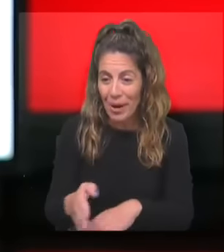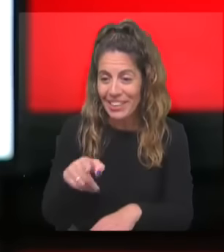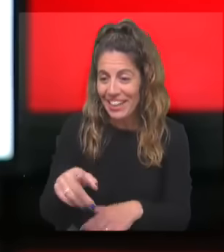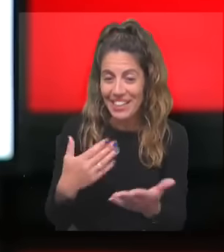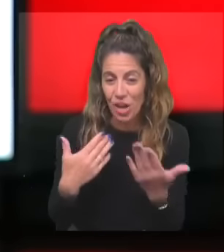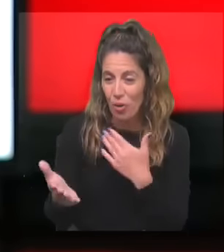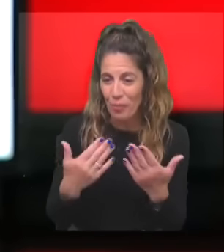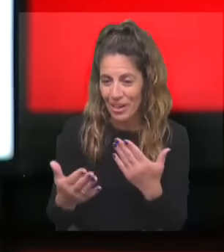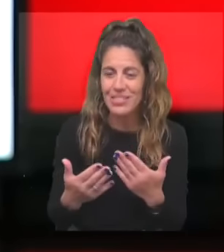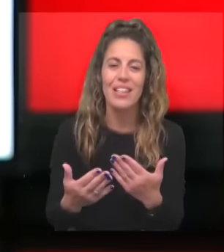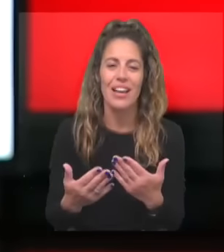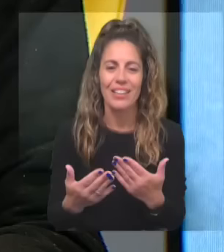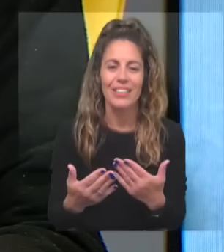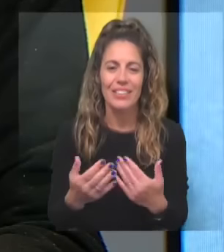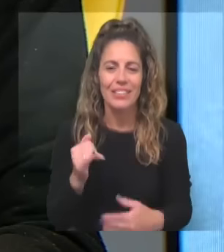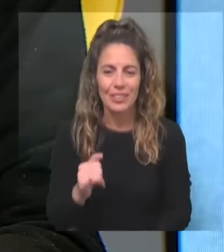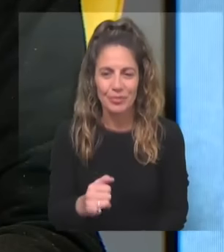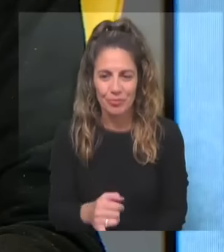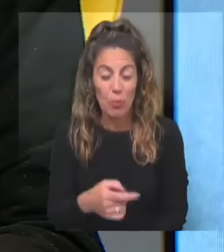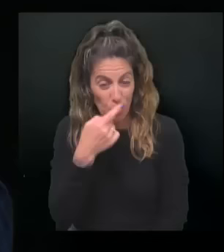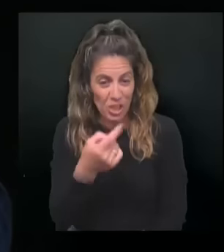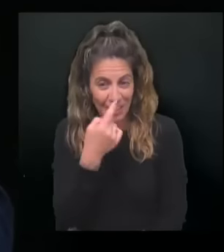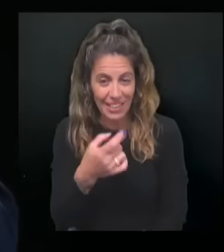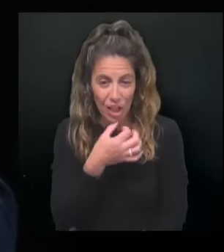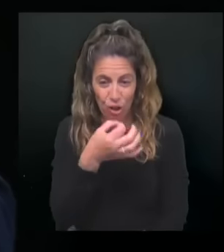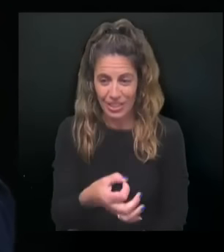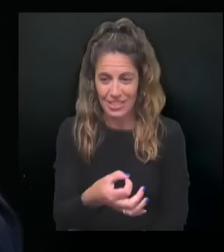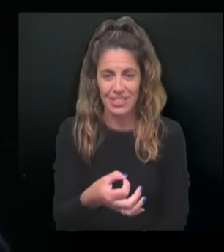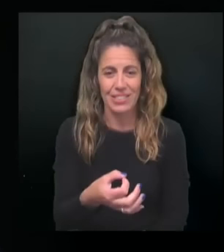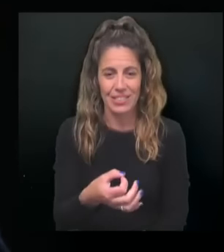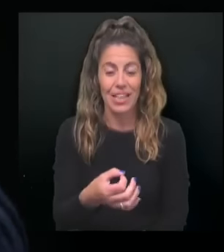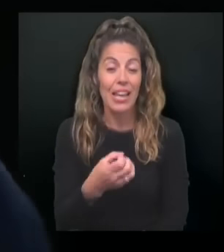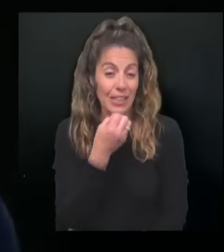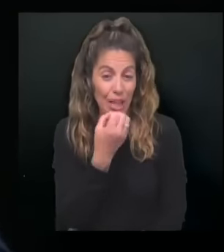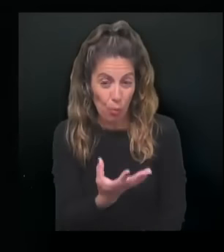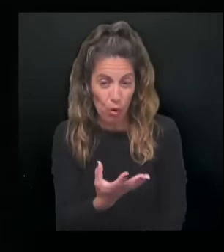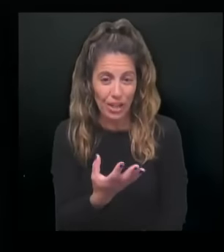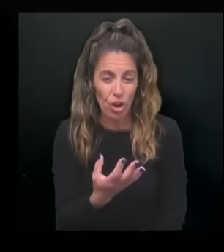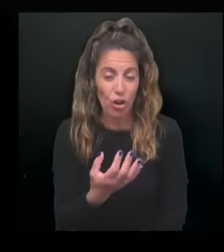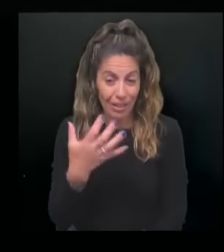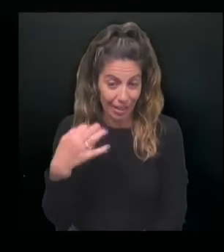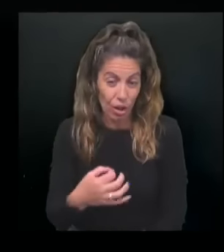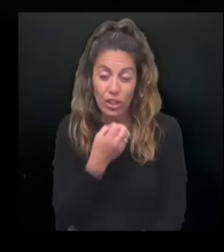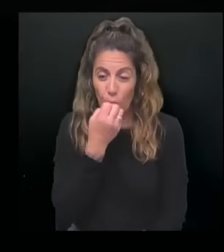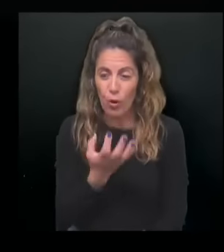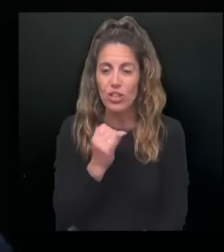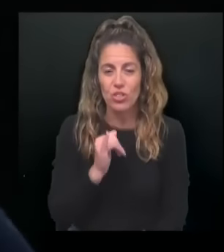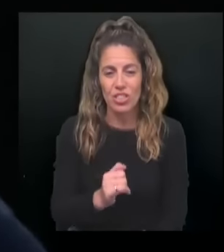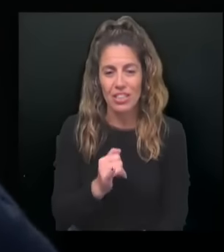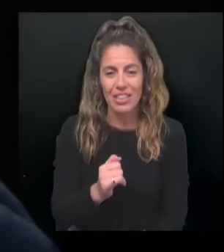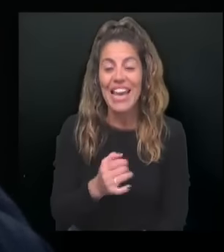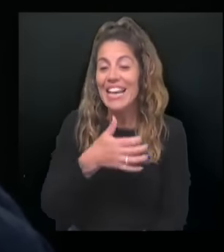conversa, aquel encuentro contigo. Es muy interesante eso que decís, porque está bueno, me parece que está bueno que